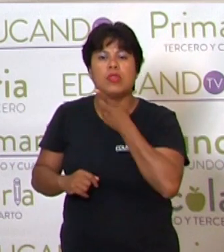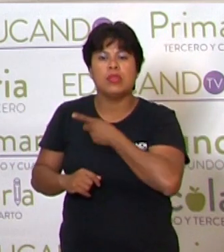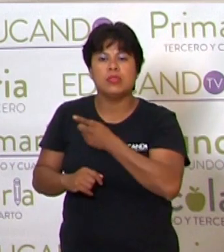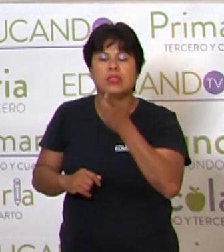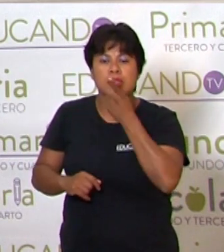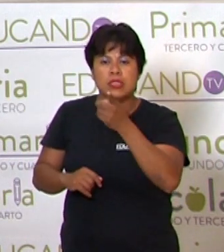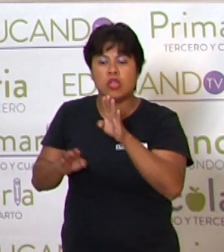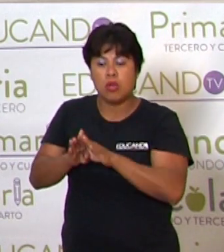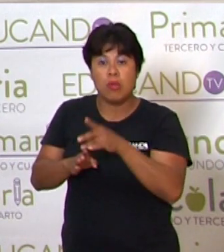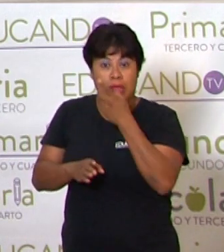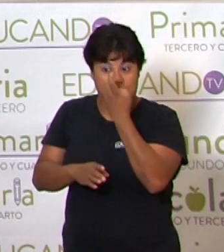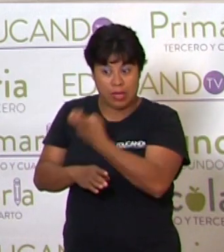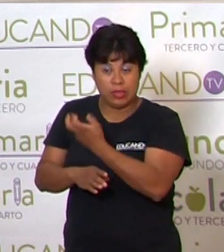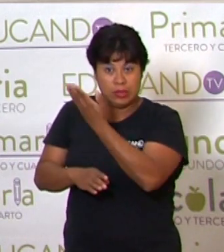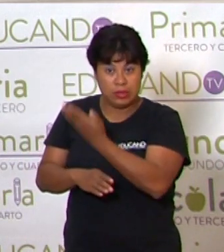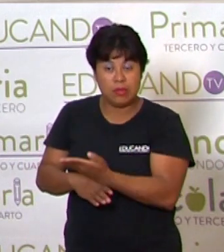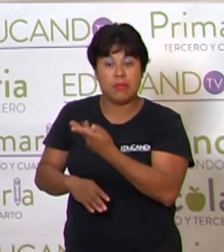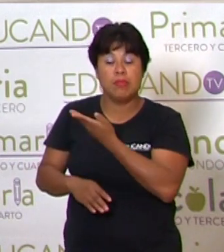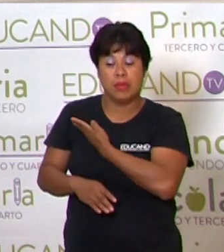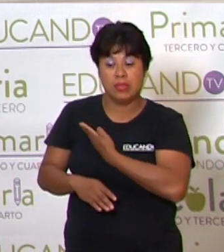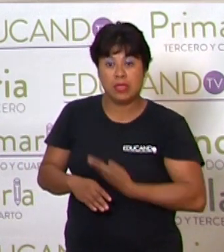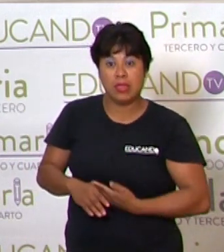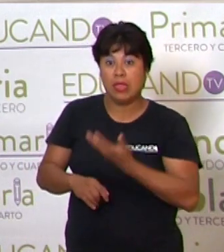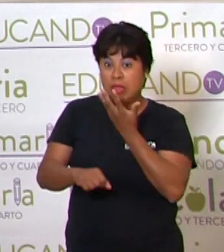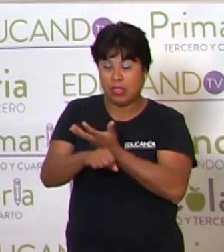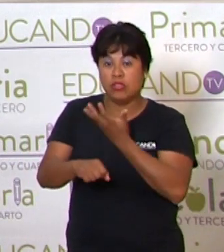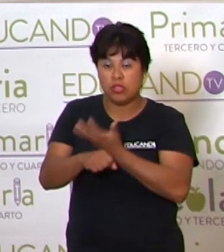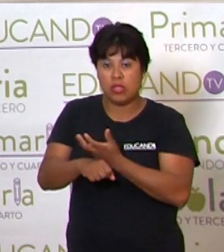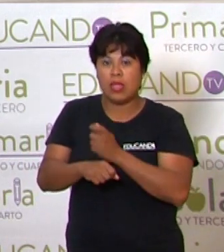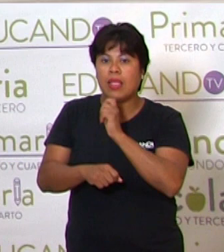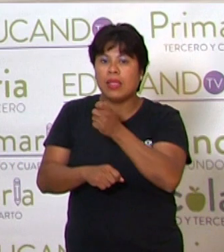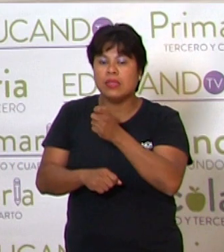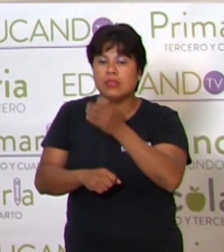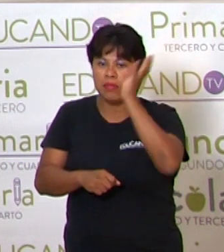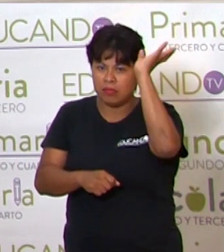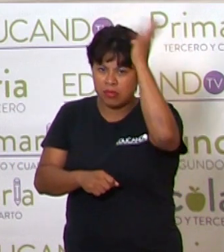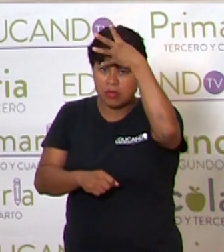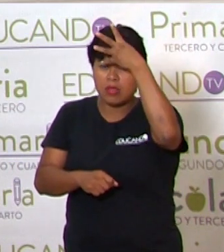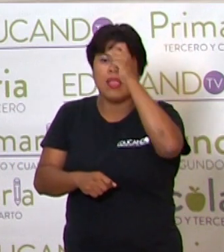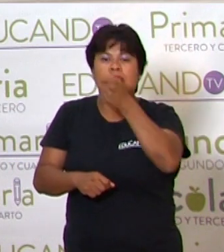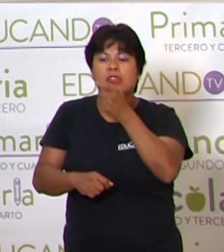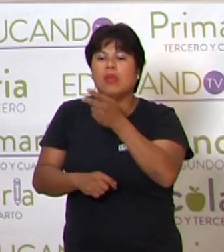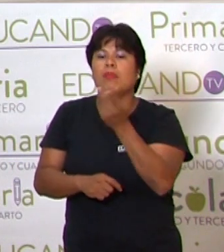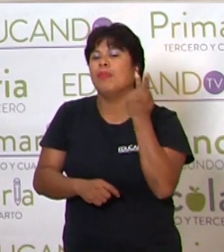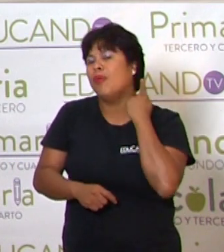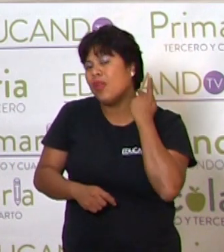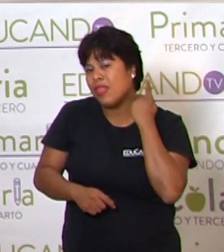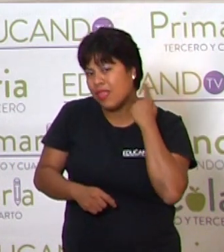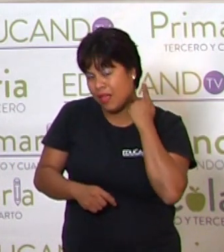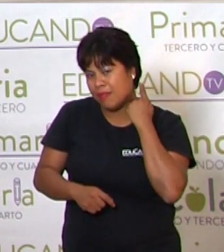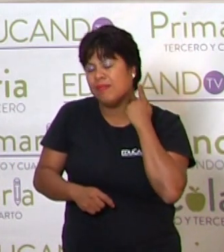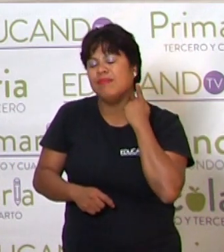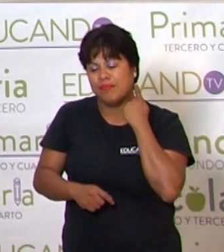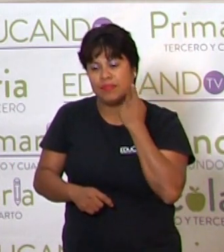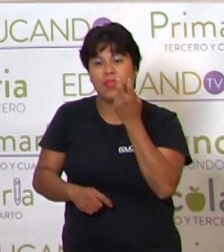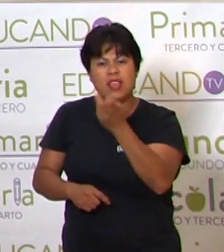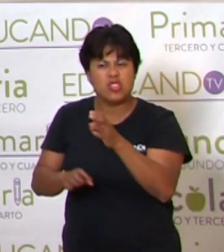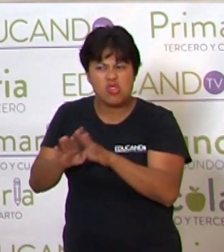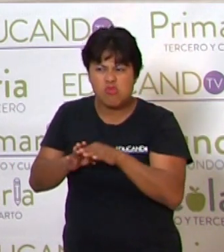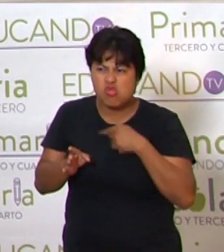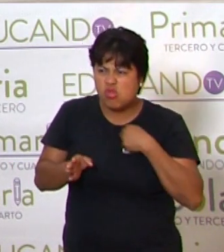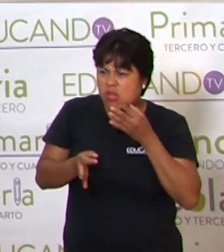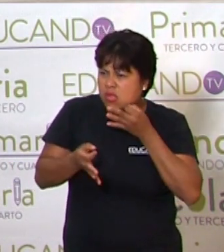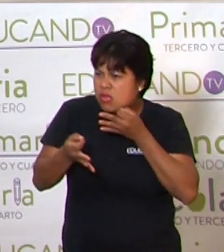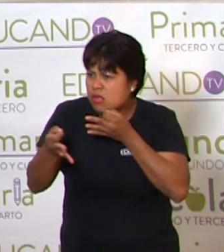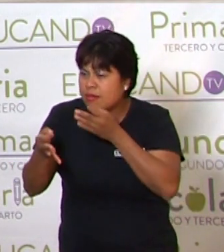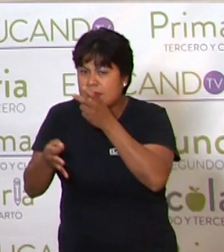es el presidente de Estados Unidos, entonces es una caricatura política. Algo que me llama la atención y que es